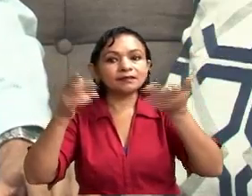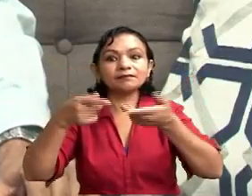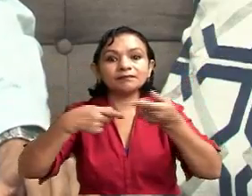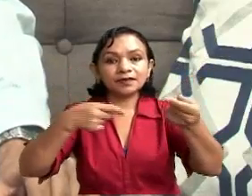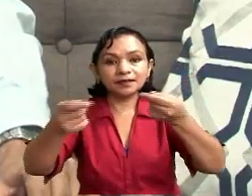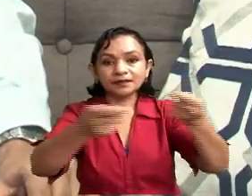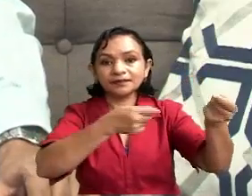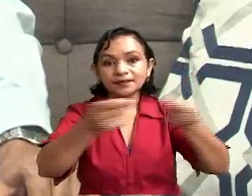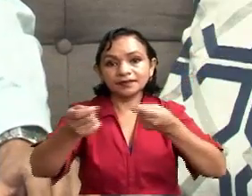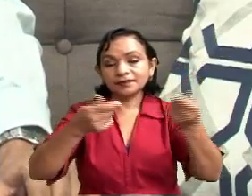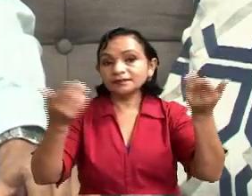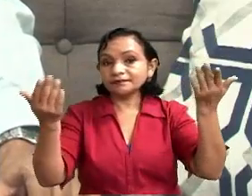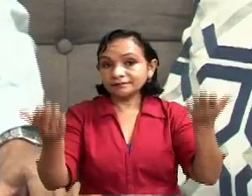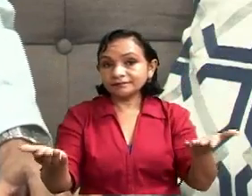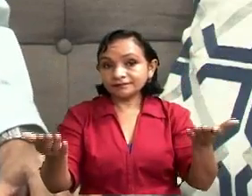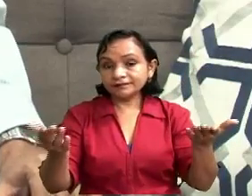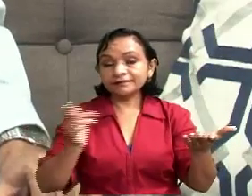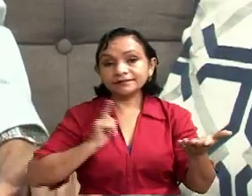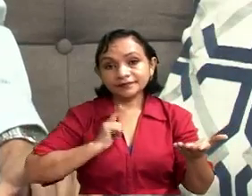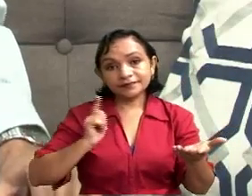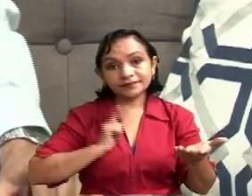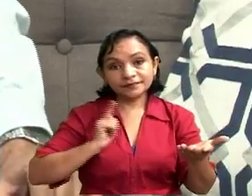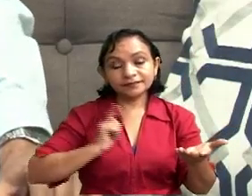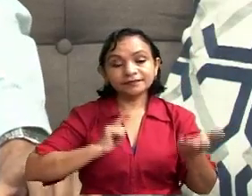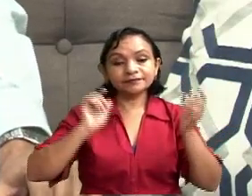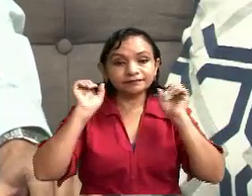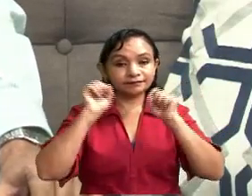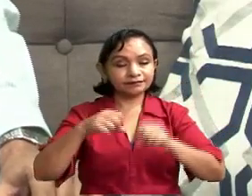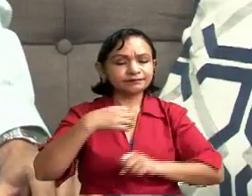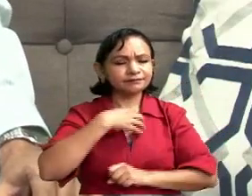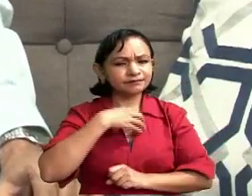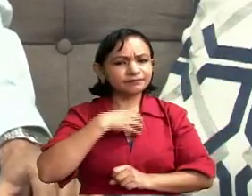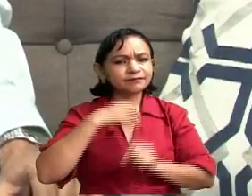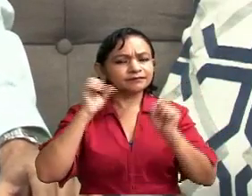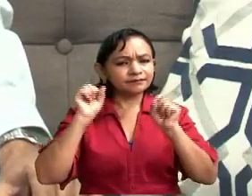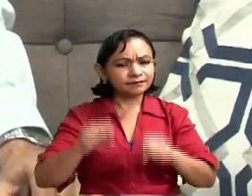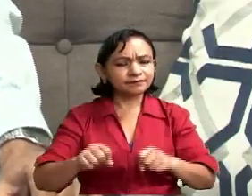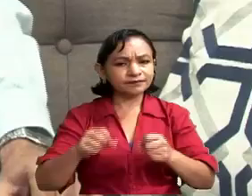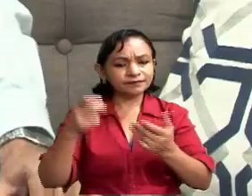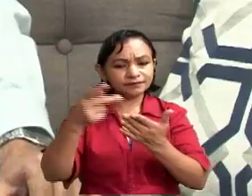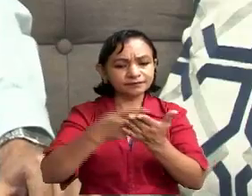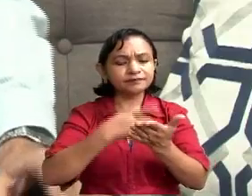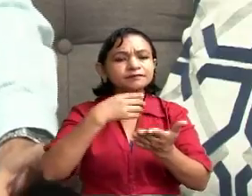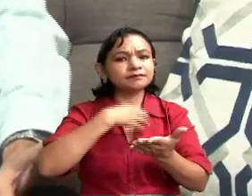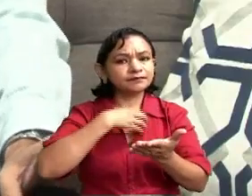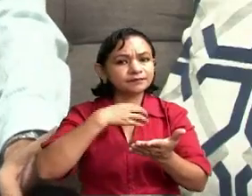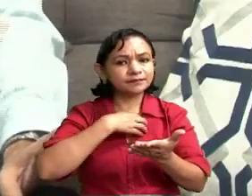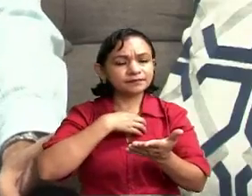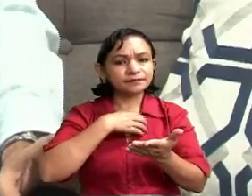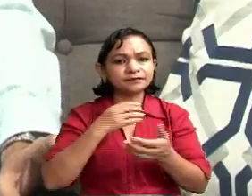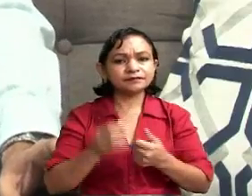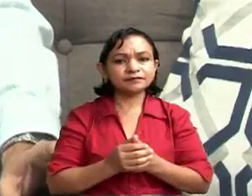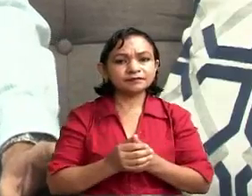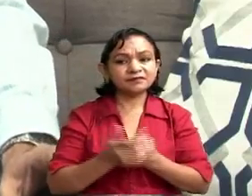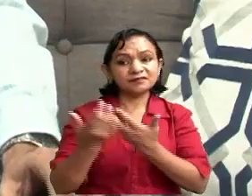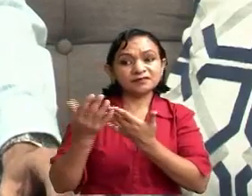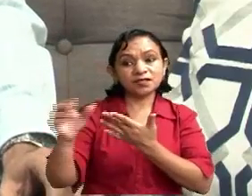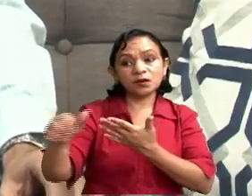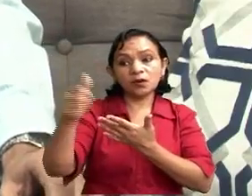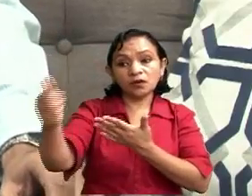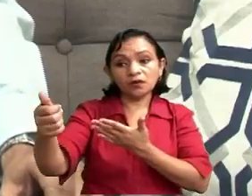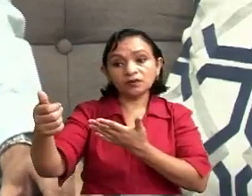en nuevos mercados y además tener capacidad propia, tener proyecto propio, sin depender de otros